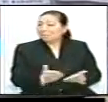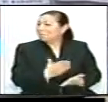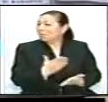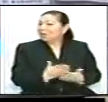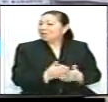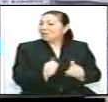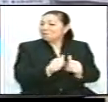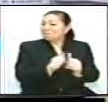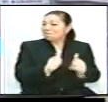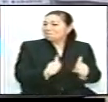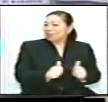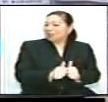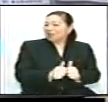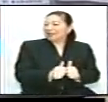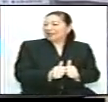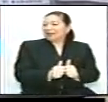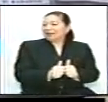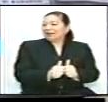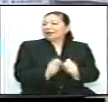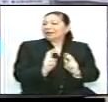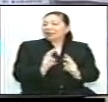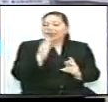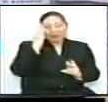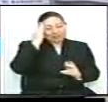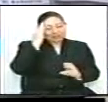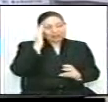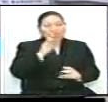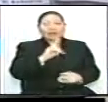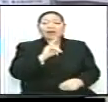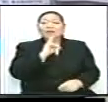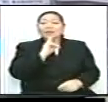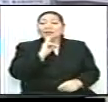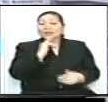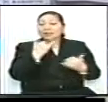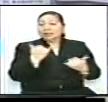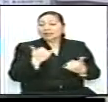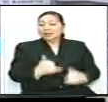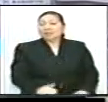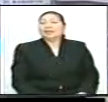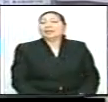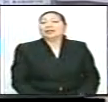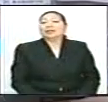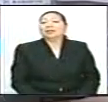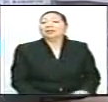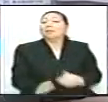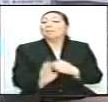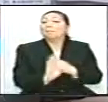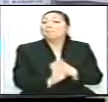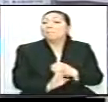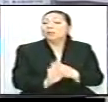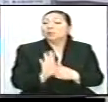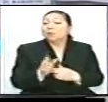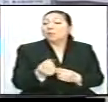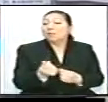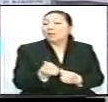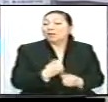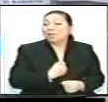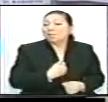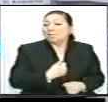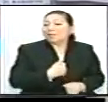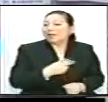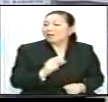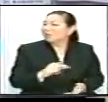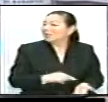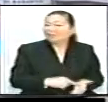es de modelo. Miren, hay que tener en cuenta que hasta Estados Unidos, en este caso Donald Trump, está protegiendo su propia economía. Eso